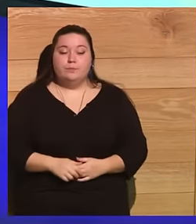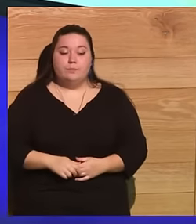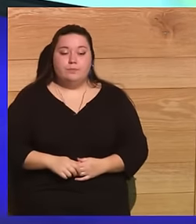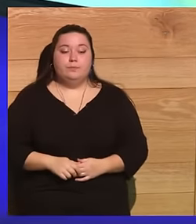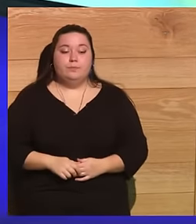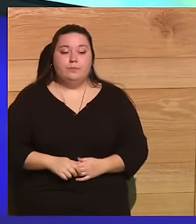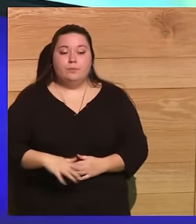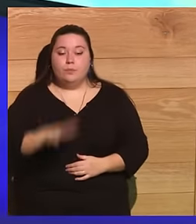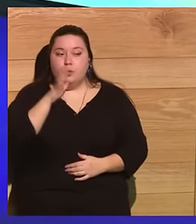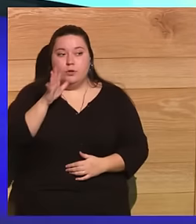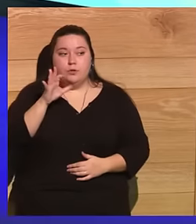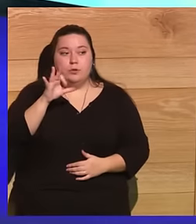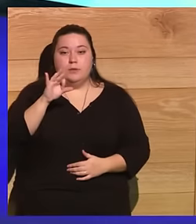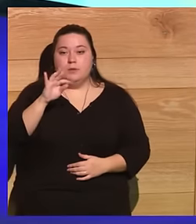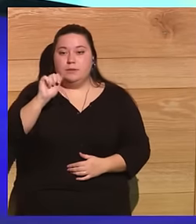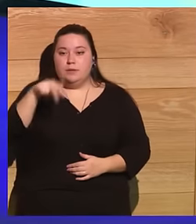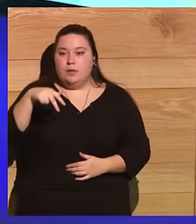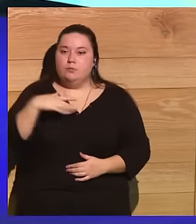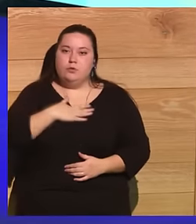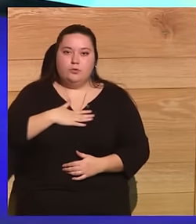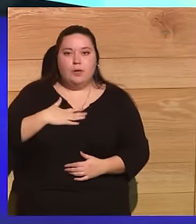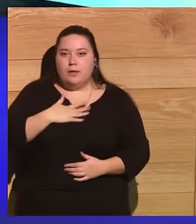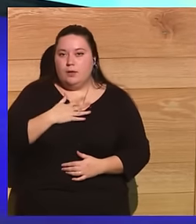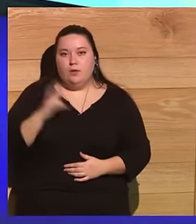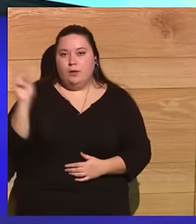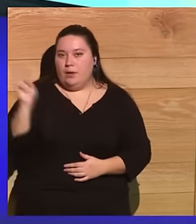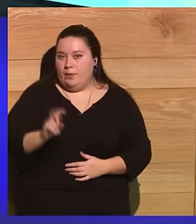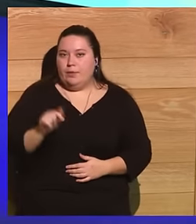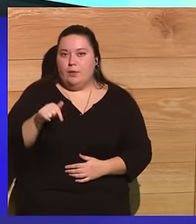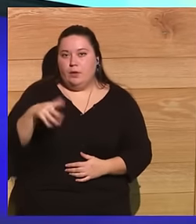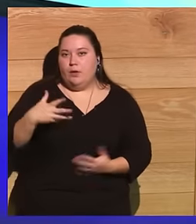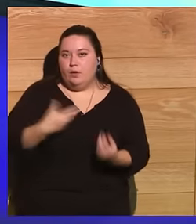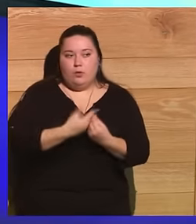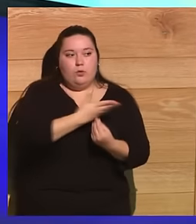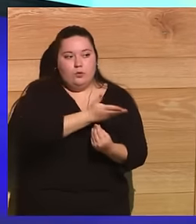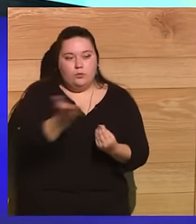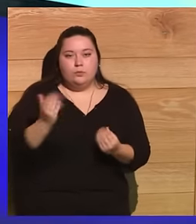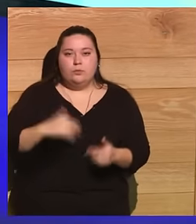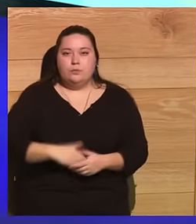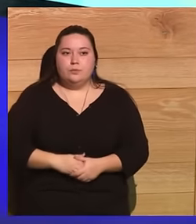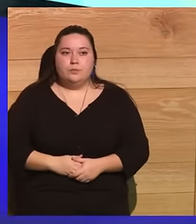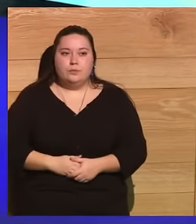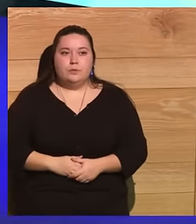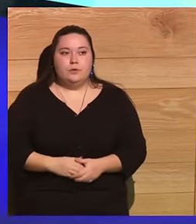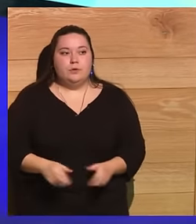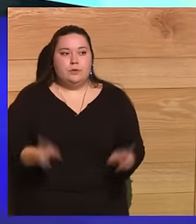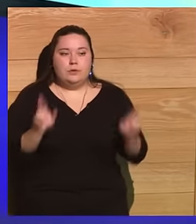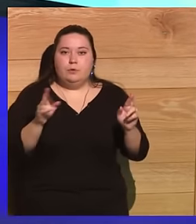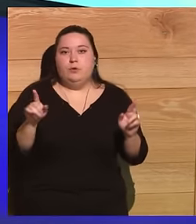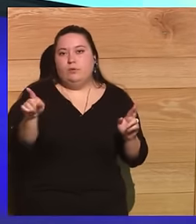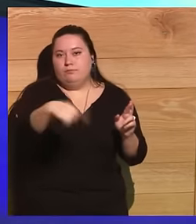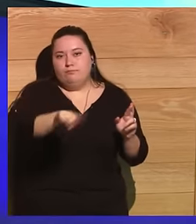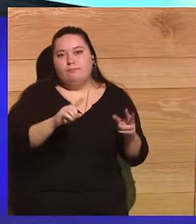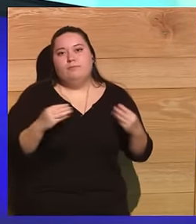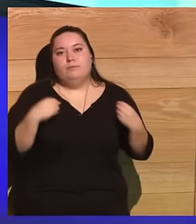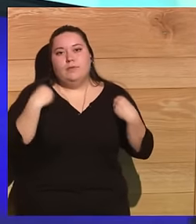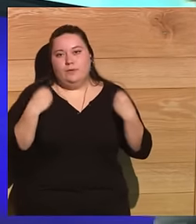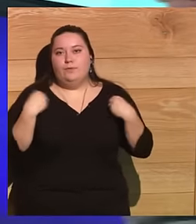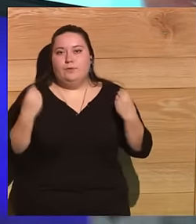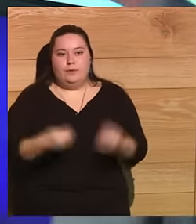esto, Stan, estoy encantado de que estés aquí con nosotros. Y Bueno, que lo disfruten porque va a